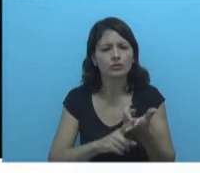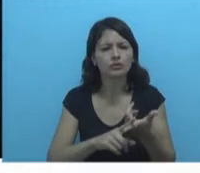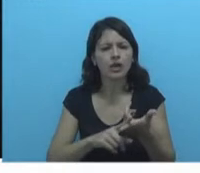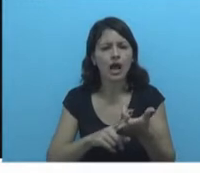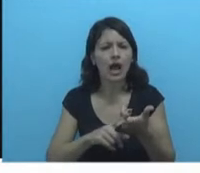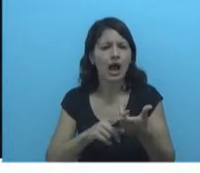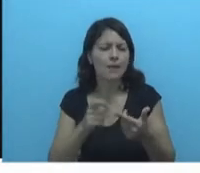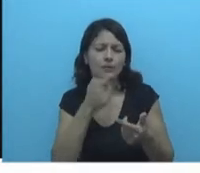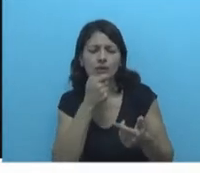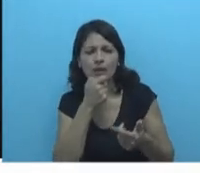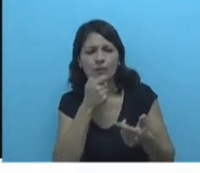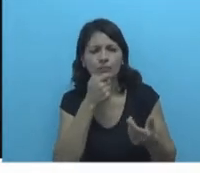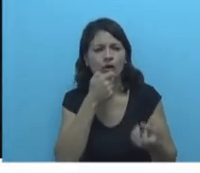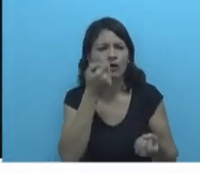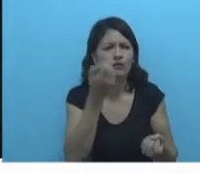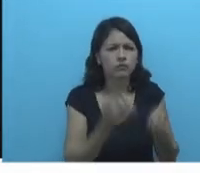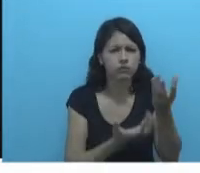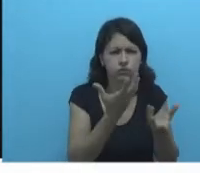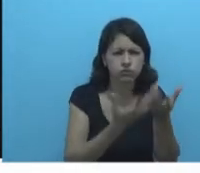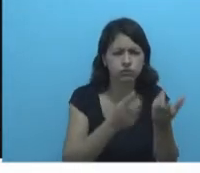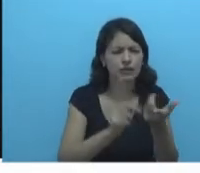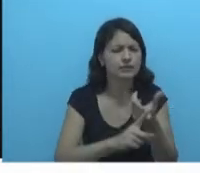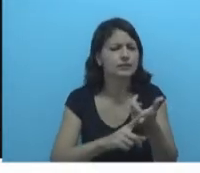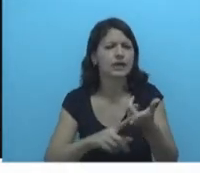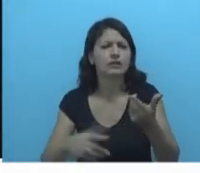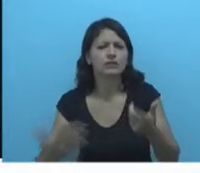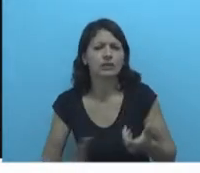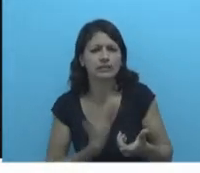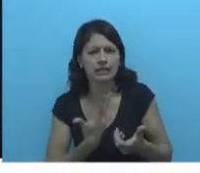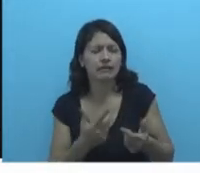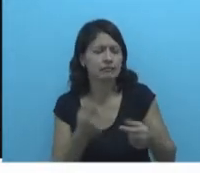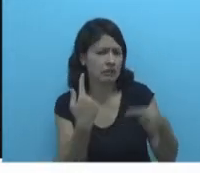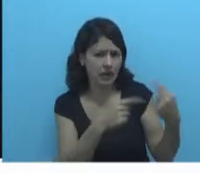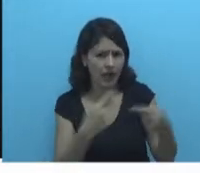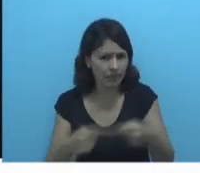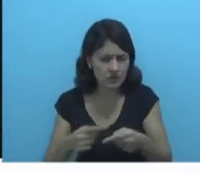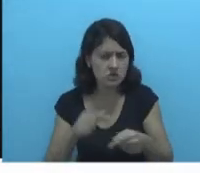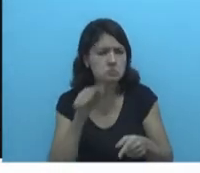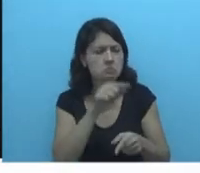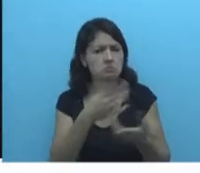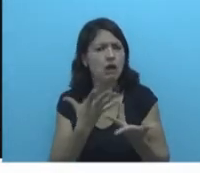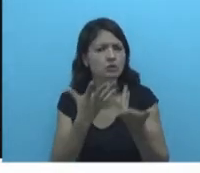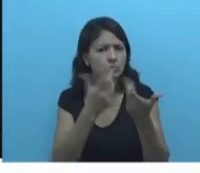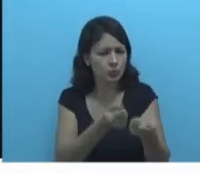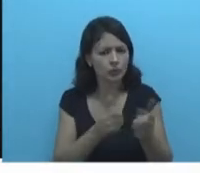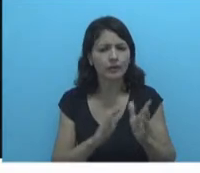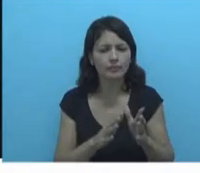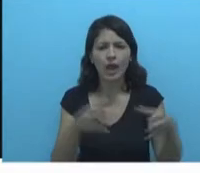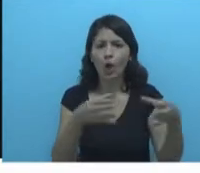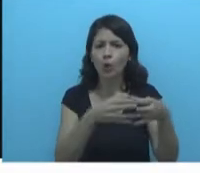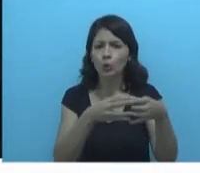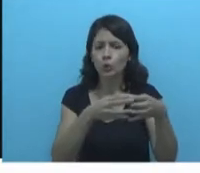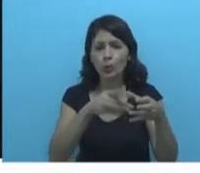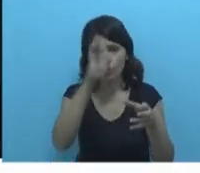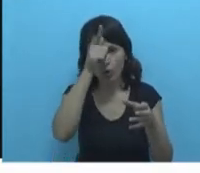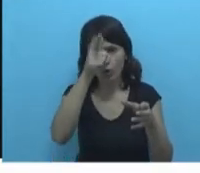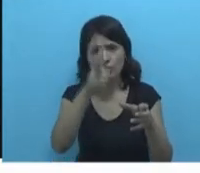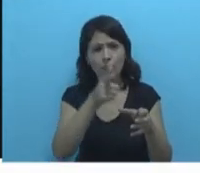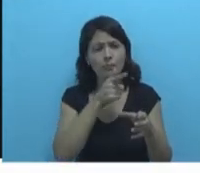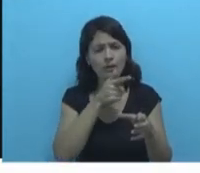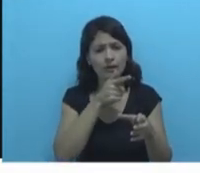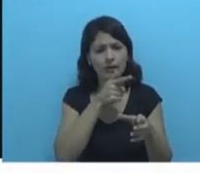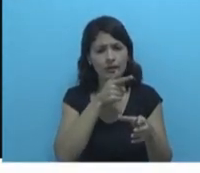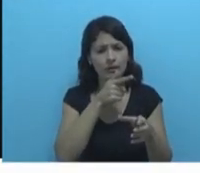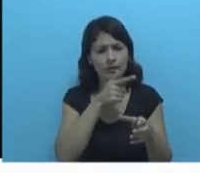desde incendios, de lo que se respecta. Sabemos que la Federación, hemos estado en contacto con,